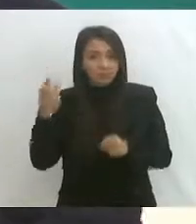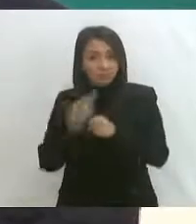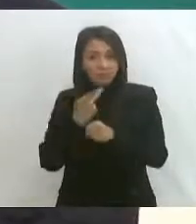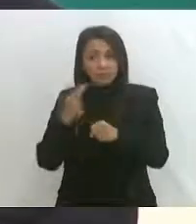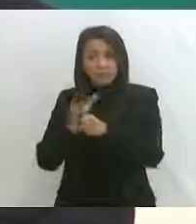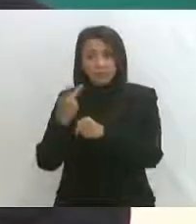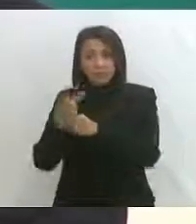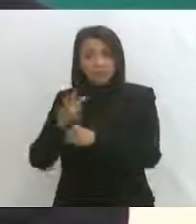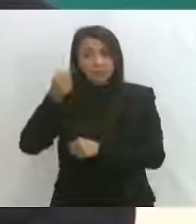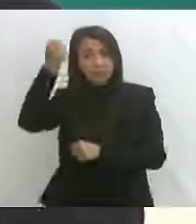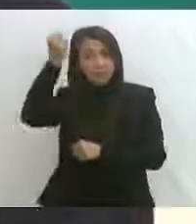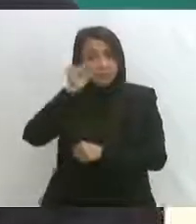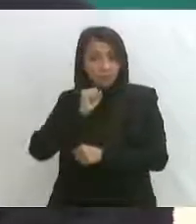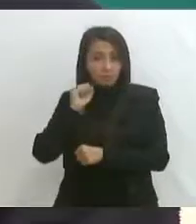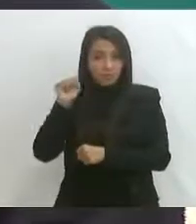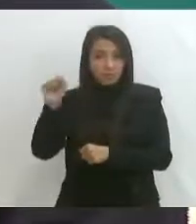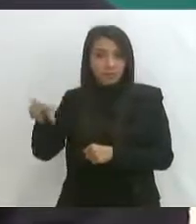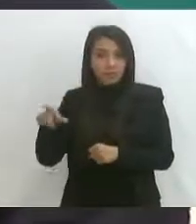en Sinaloa,